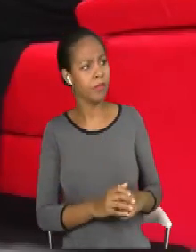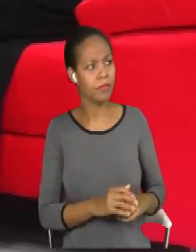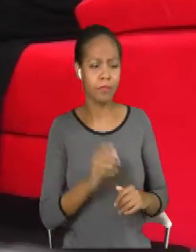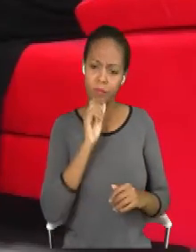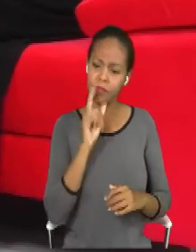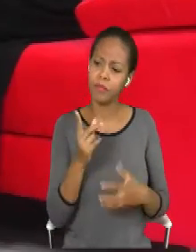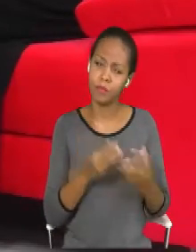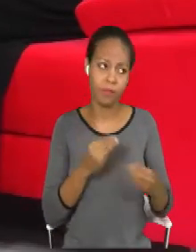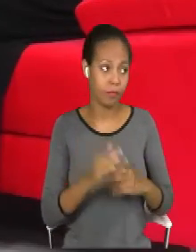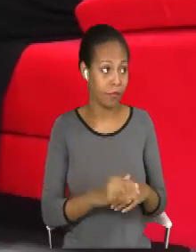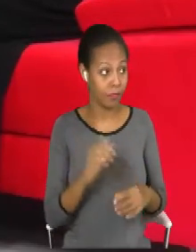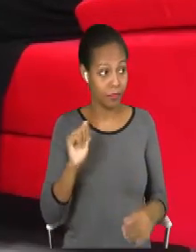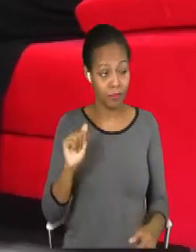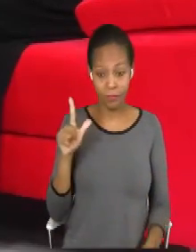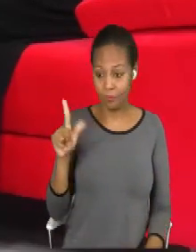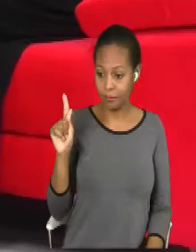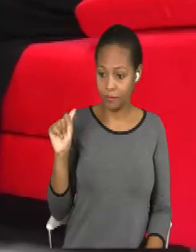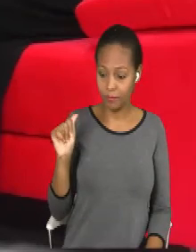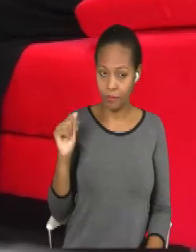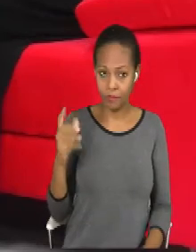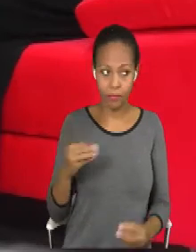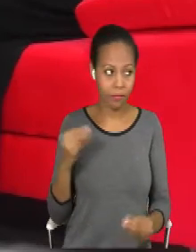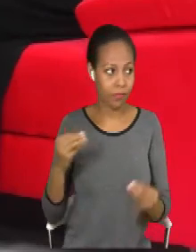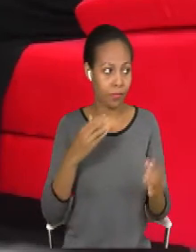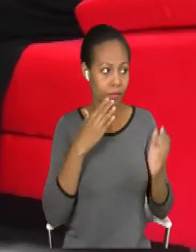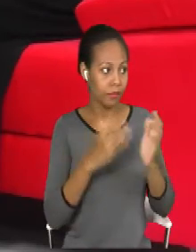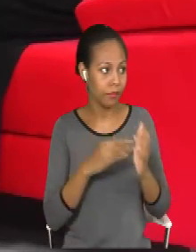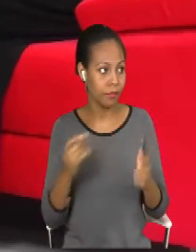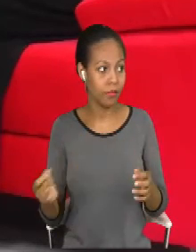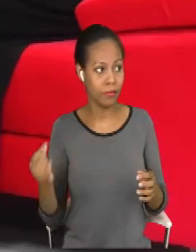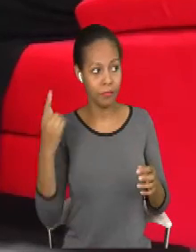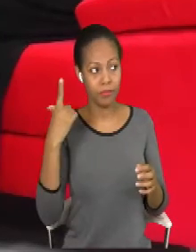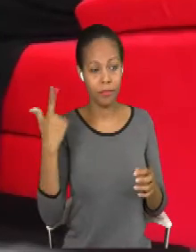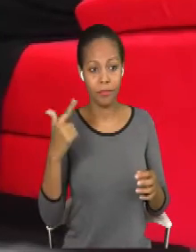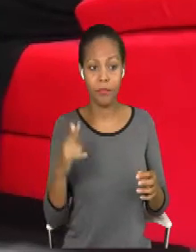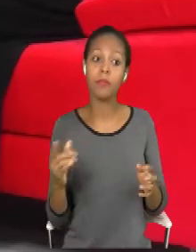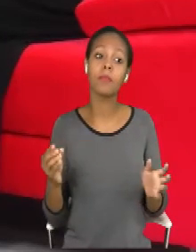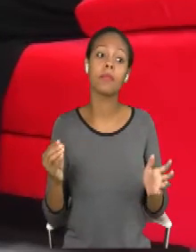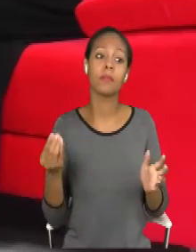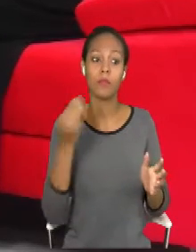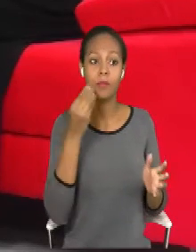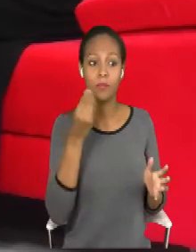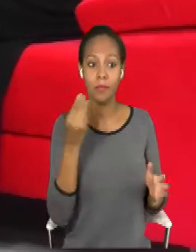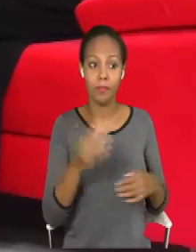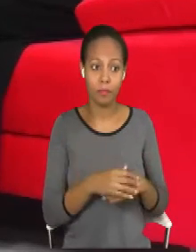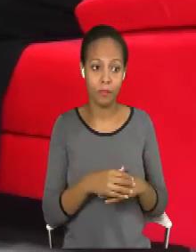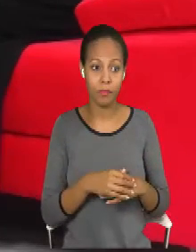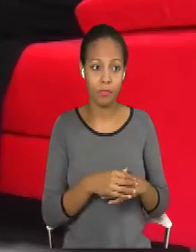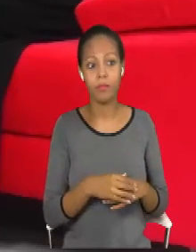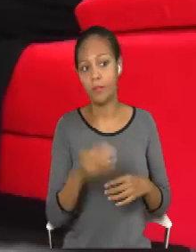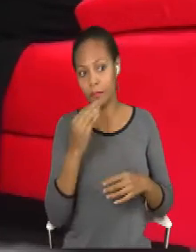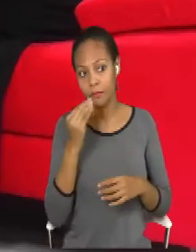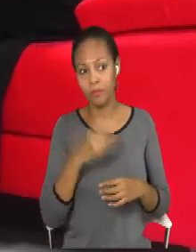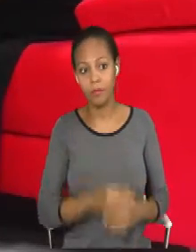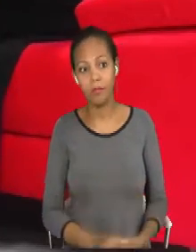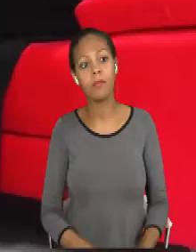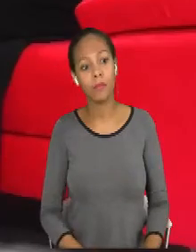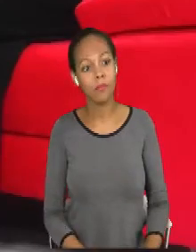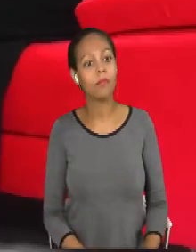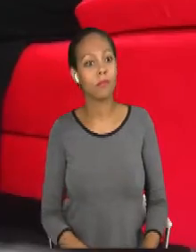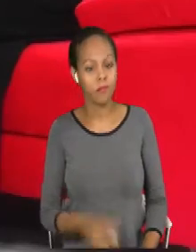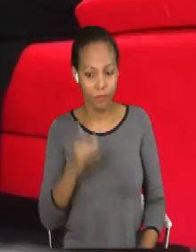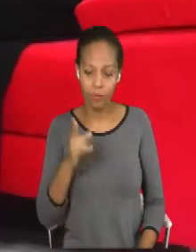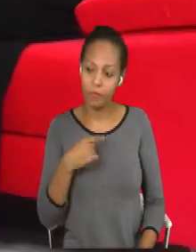el primer recurso que nosotros utilizamos es la comida. La comida normalmente sabemos Dios, que... Yo le dije, la comida, hay